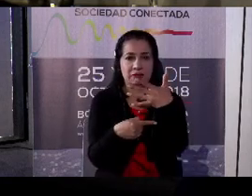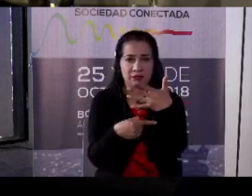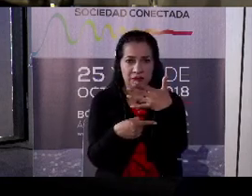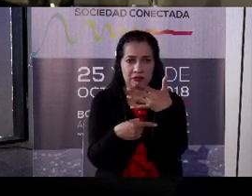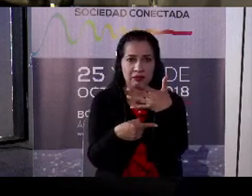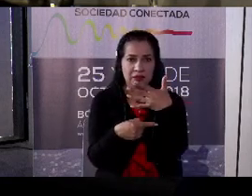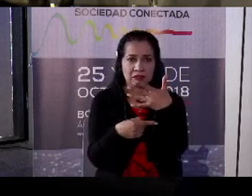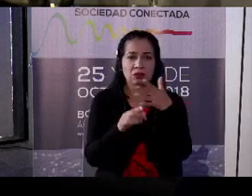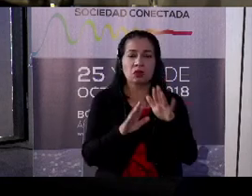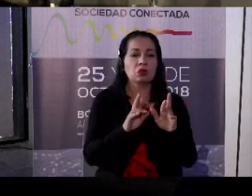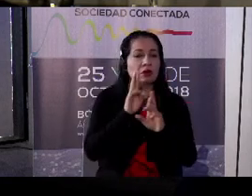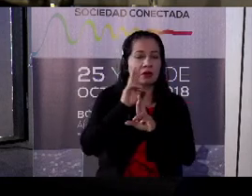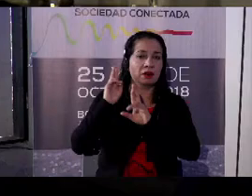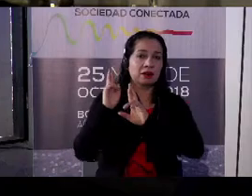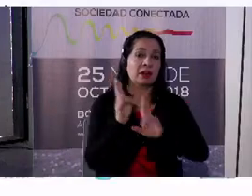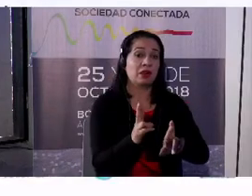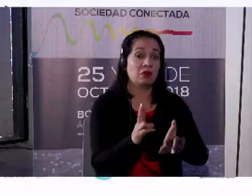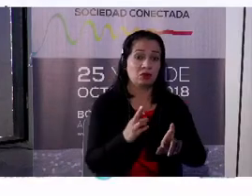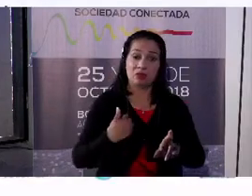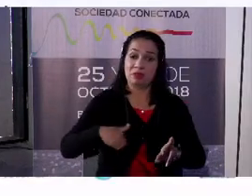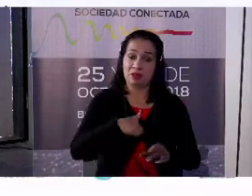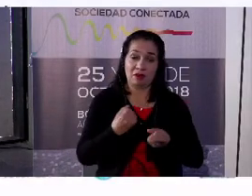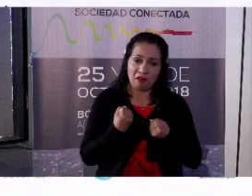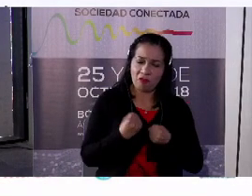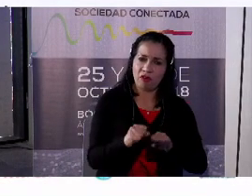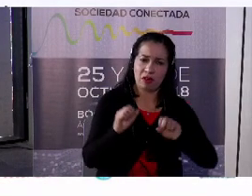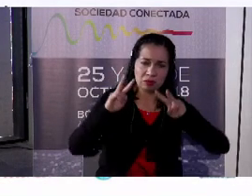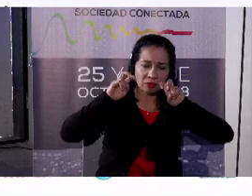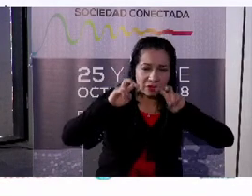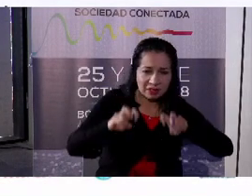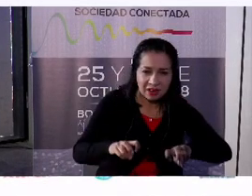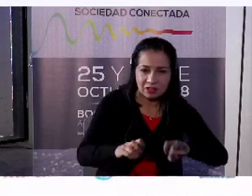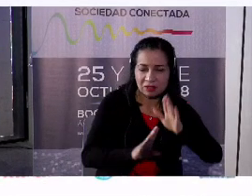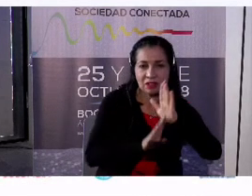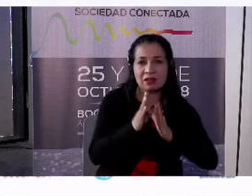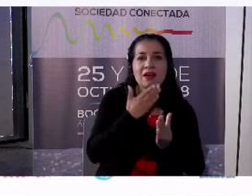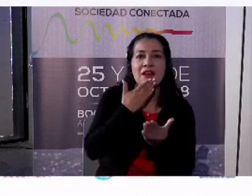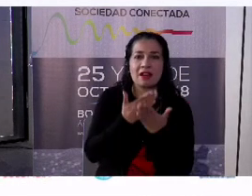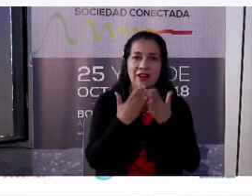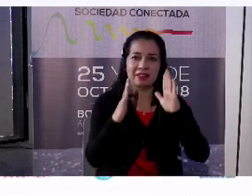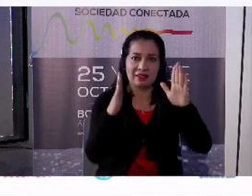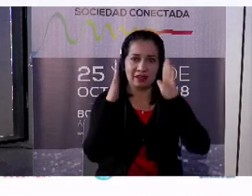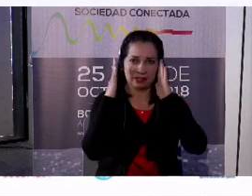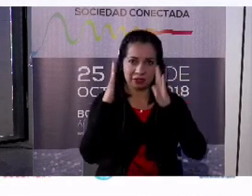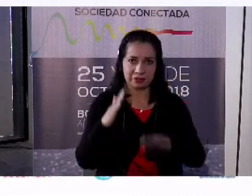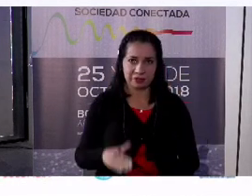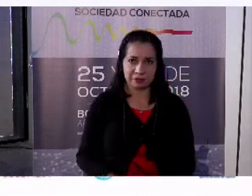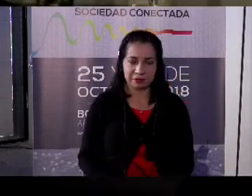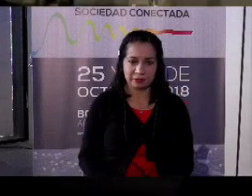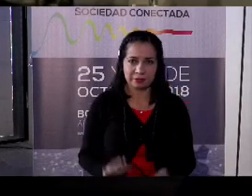que fue reconocimiento de nuestros esfuerzos de investigación y desarrollo Muchas gracias por su